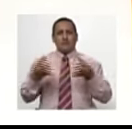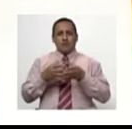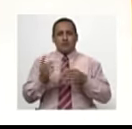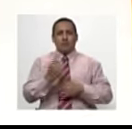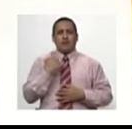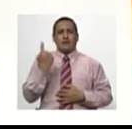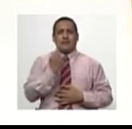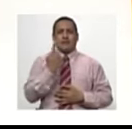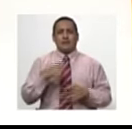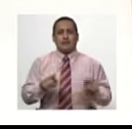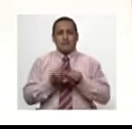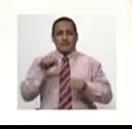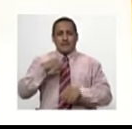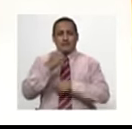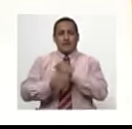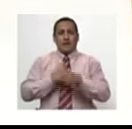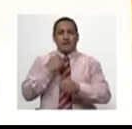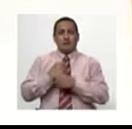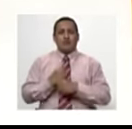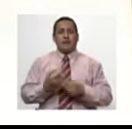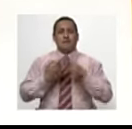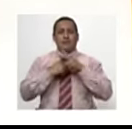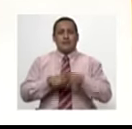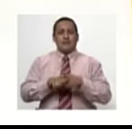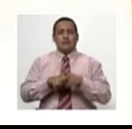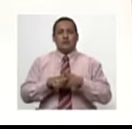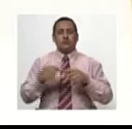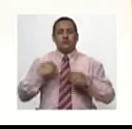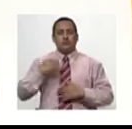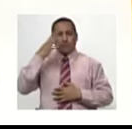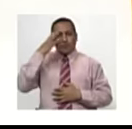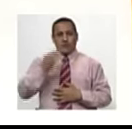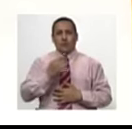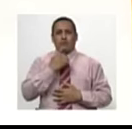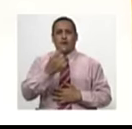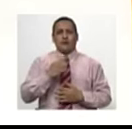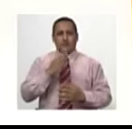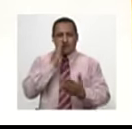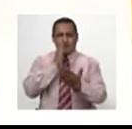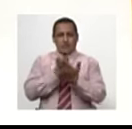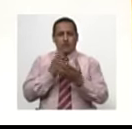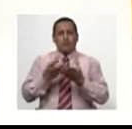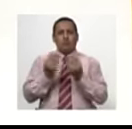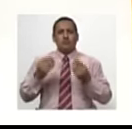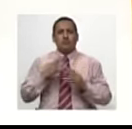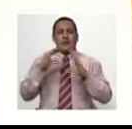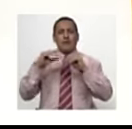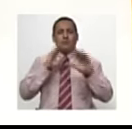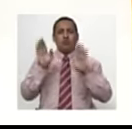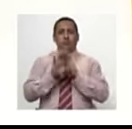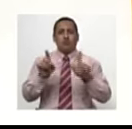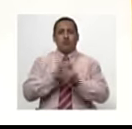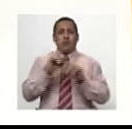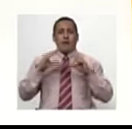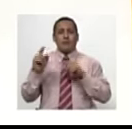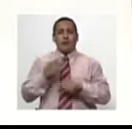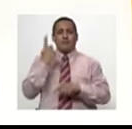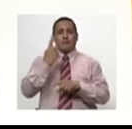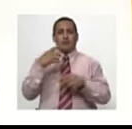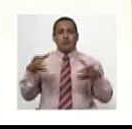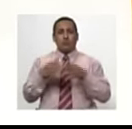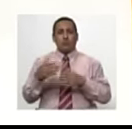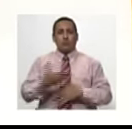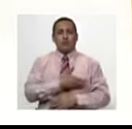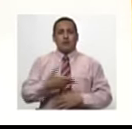legislaturas de este año, ¿no? Que comienza, ¿no? Creo que es central que se discuta, porque si no se discute en la primera